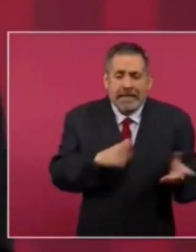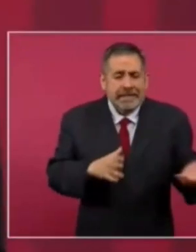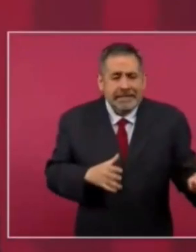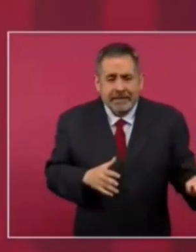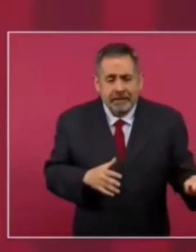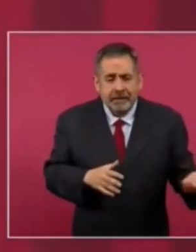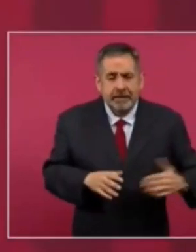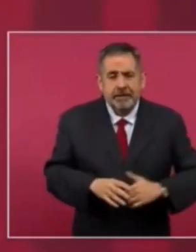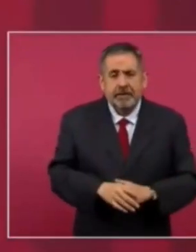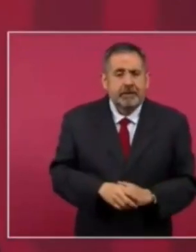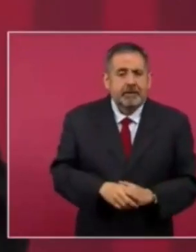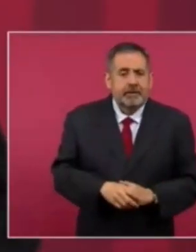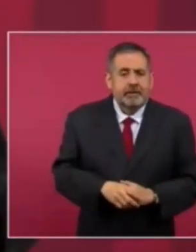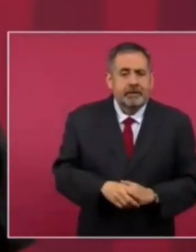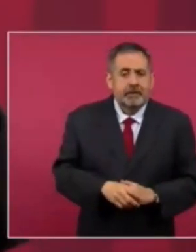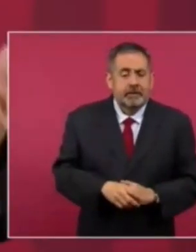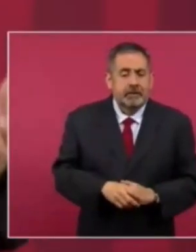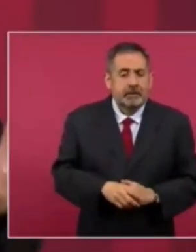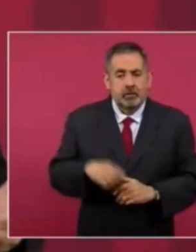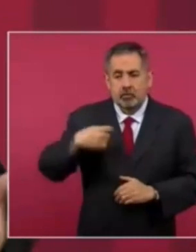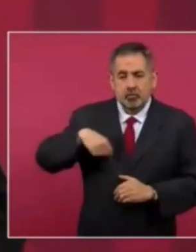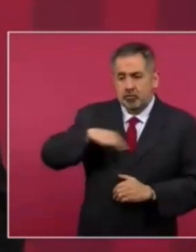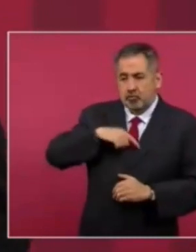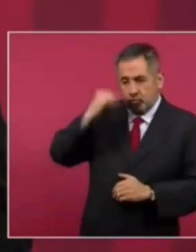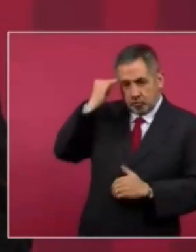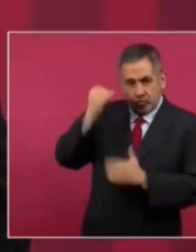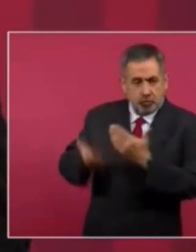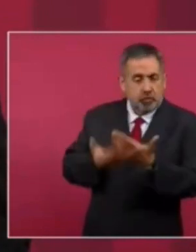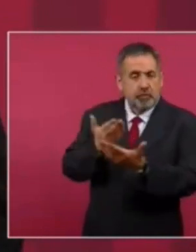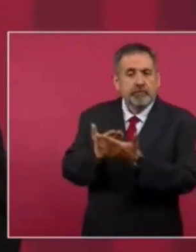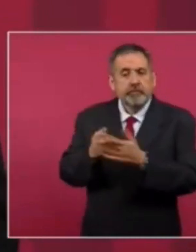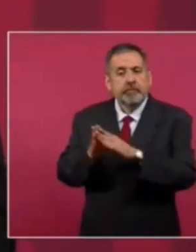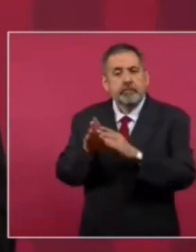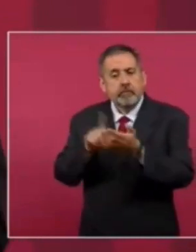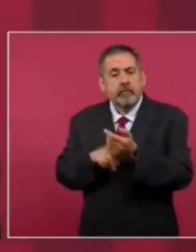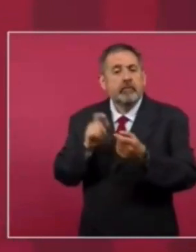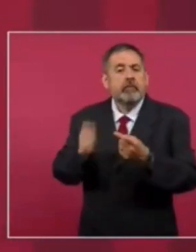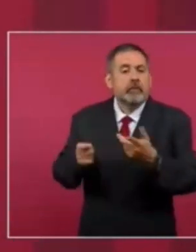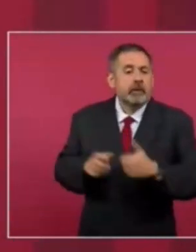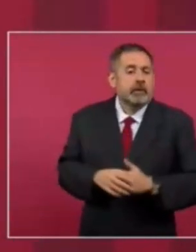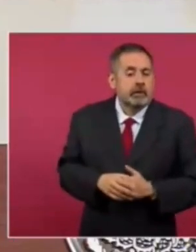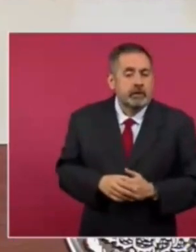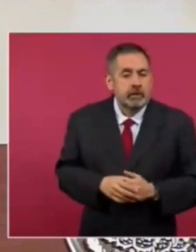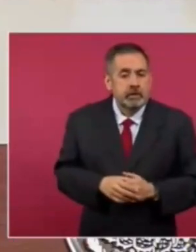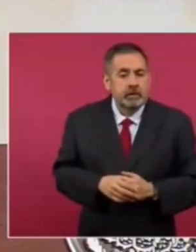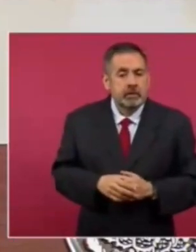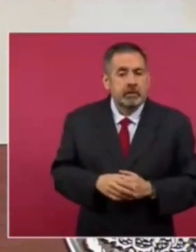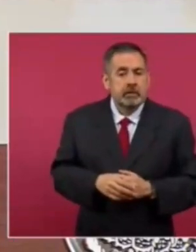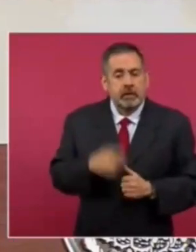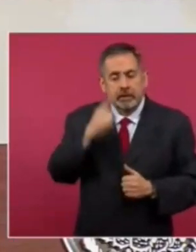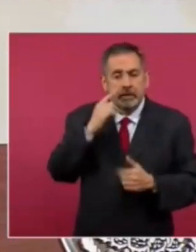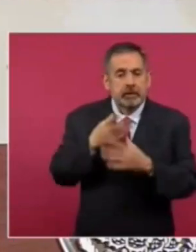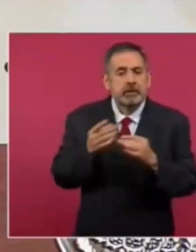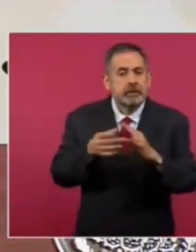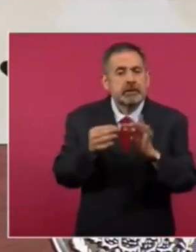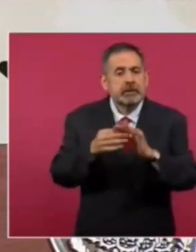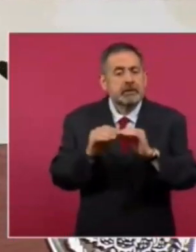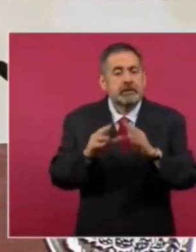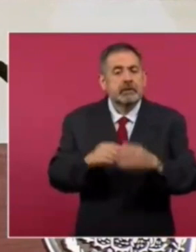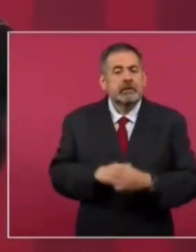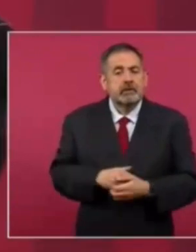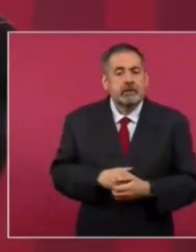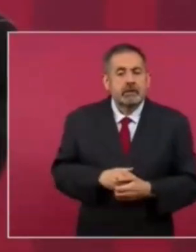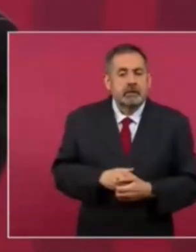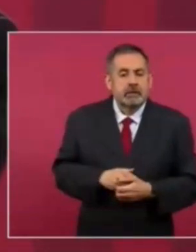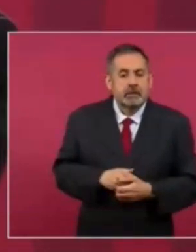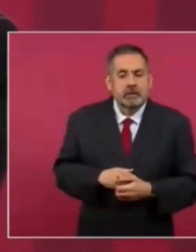oposición llevan años haciendo fraudes y pues saben muy bien cómo hacerlo.